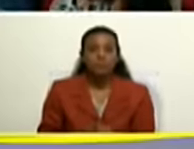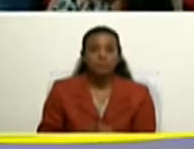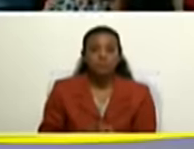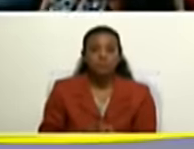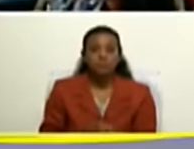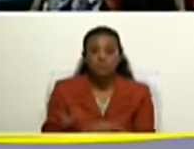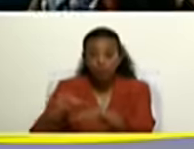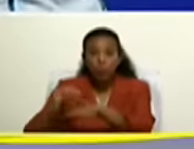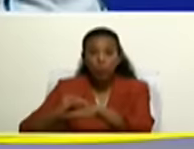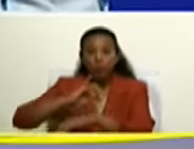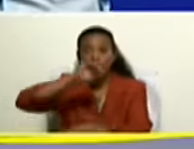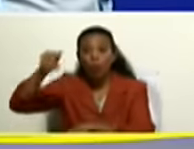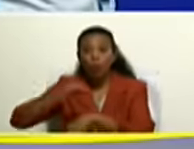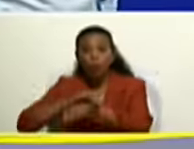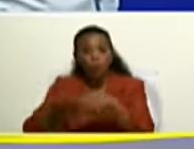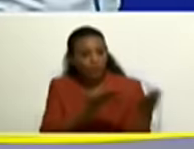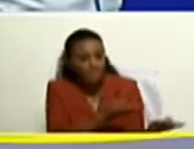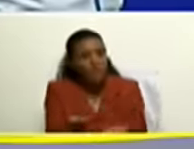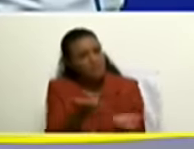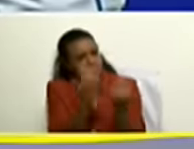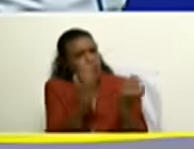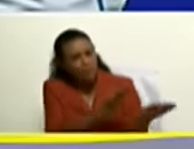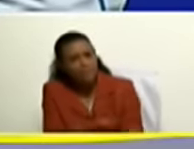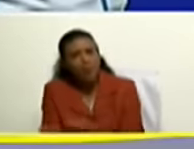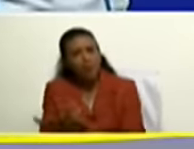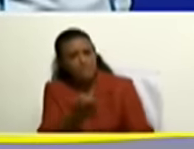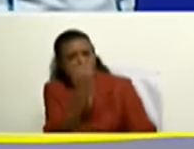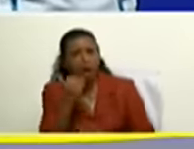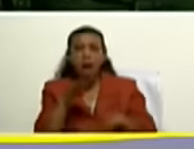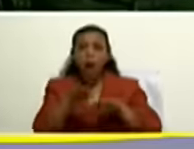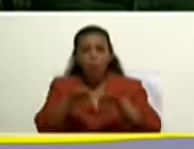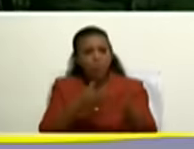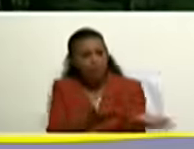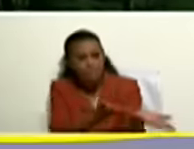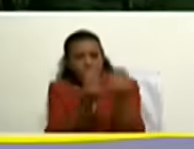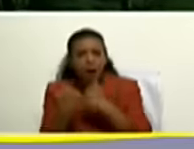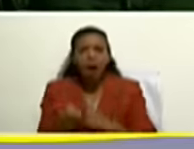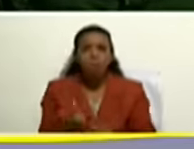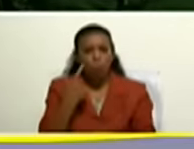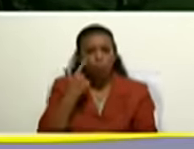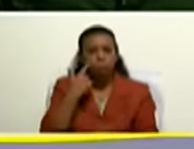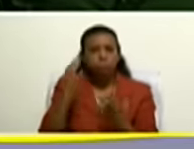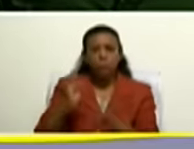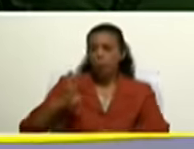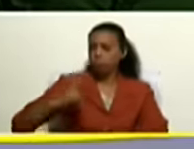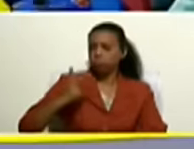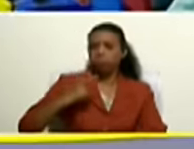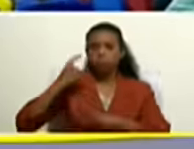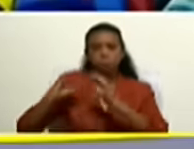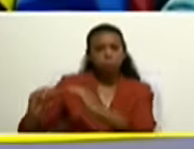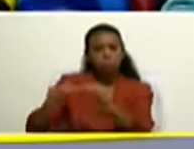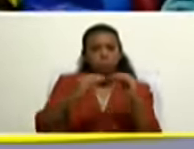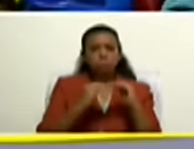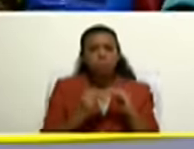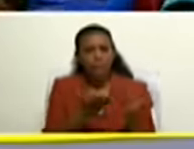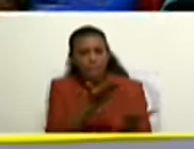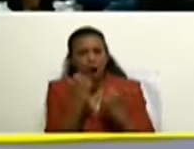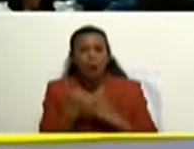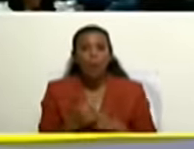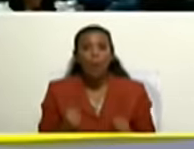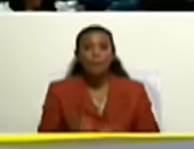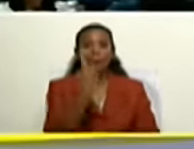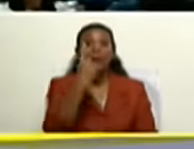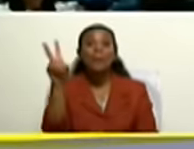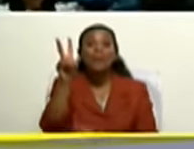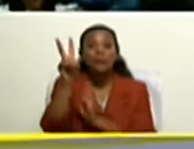Y llamó al doctor Jorge Rodríguez y lo invitó. Le dijo, véngase al estado Cojedes. Vamos a hacer un acto unitario. Porque